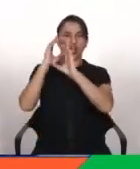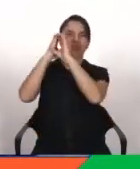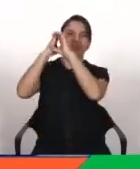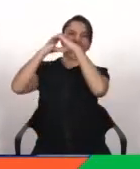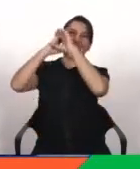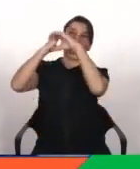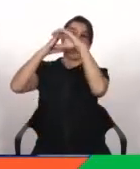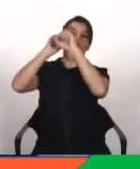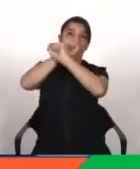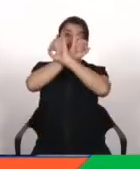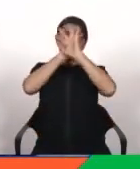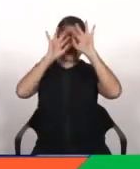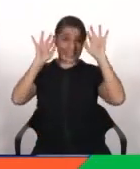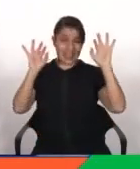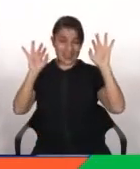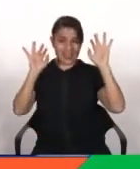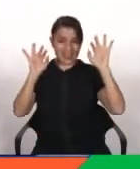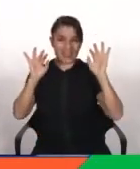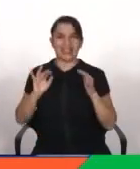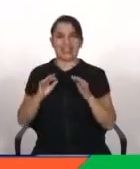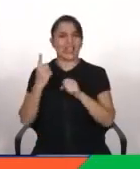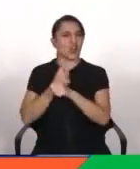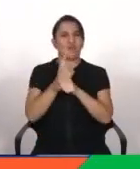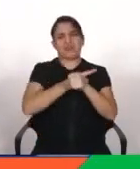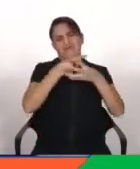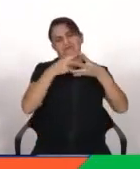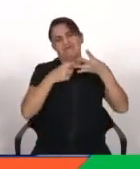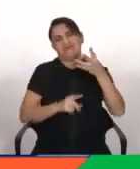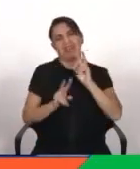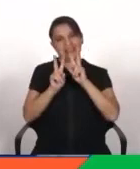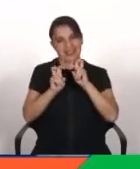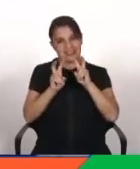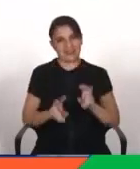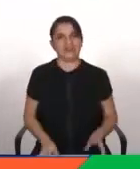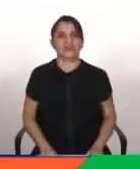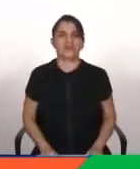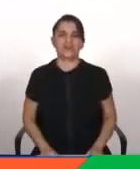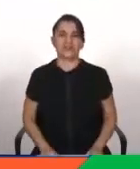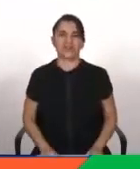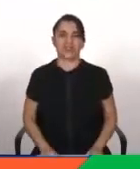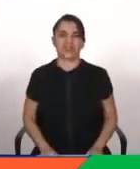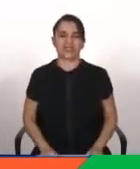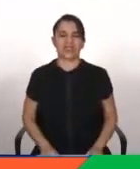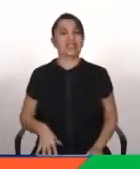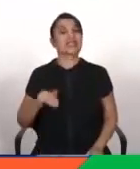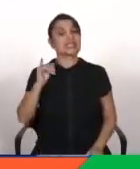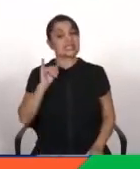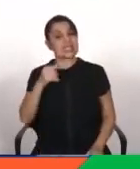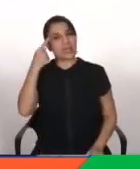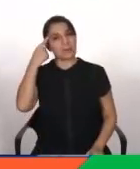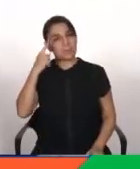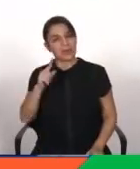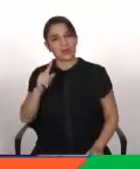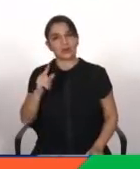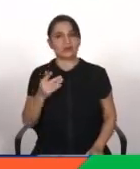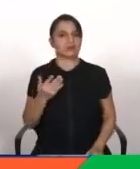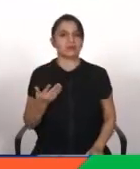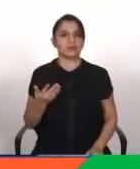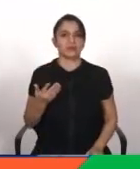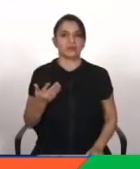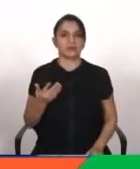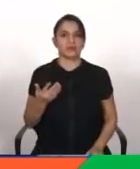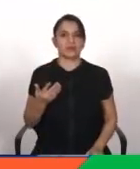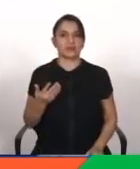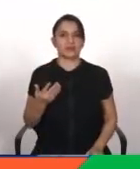que habla de todo un poco. Sí, pero eso, o sea, es